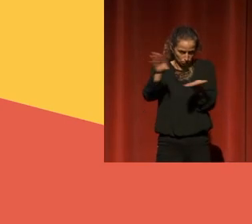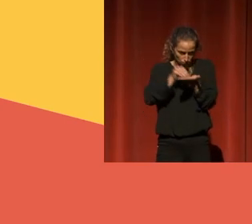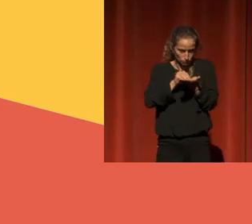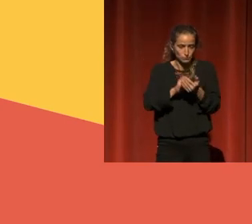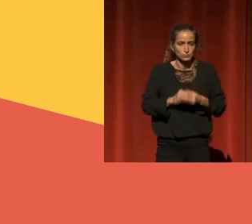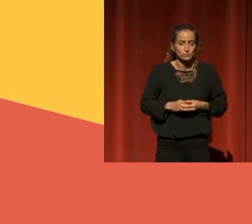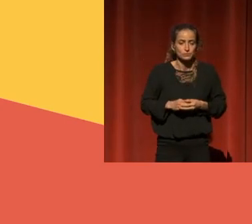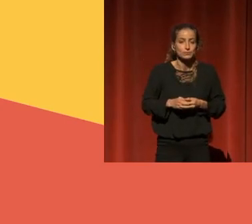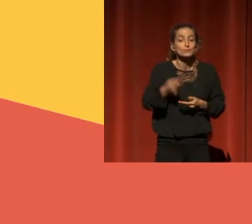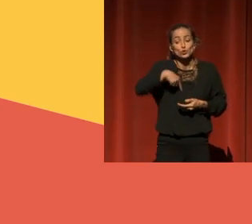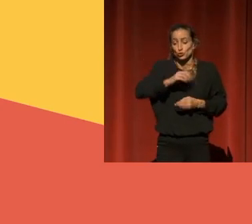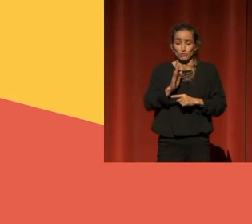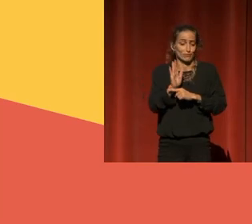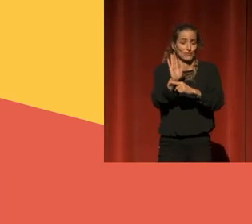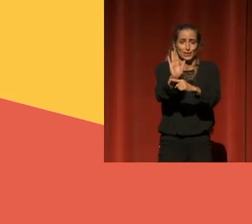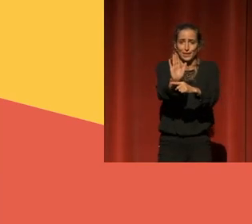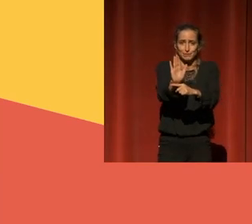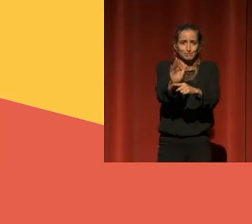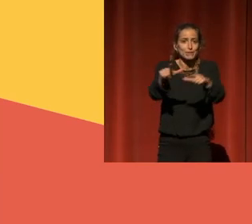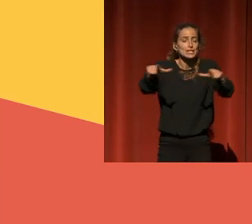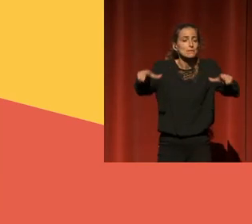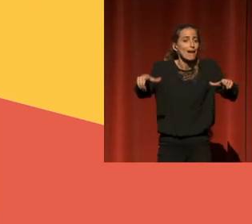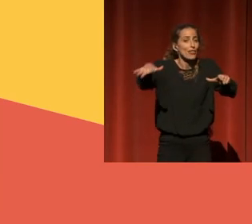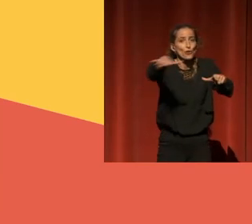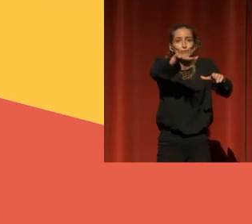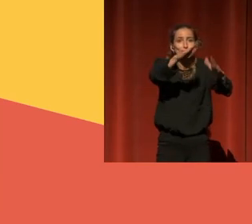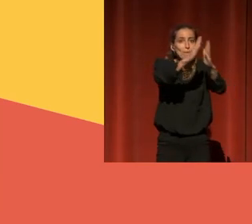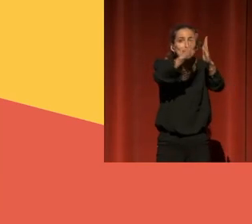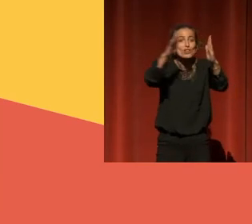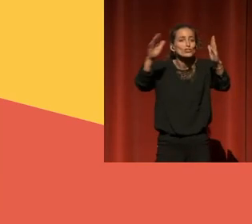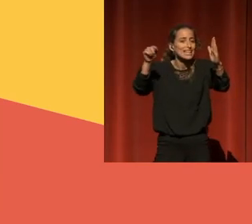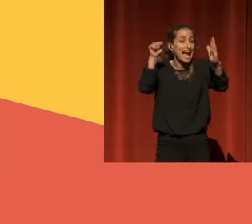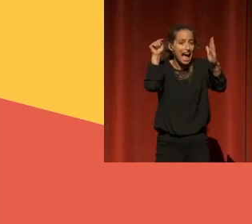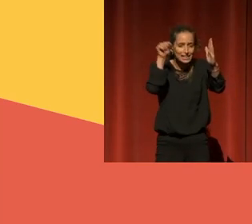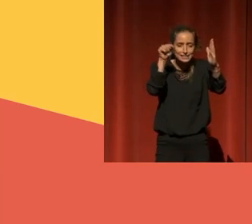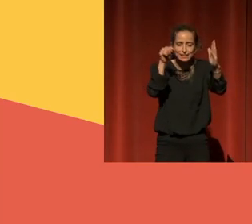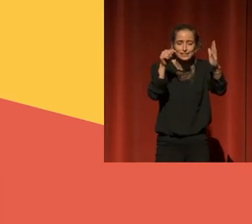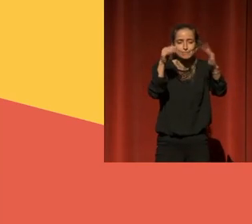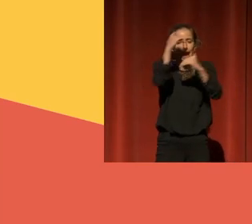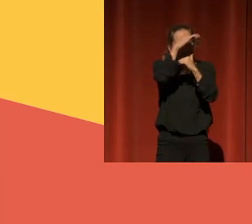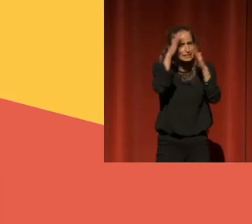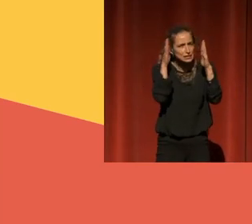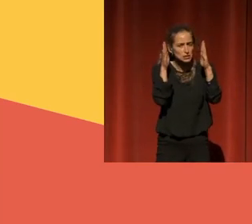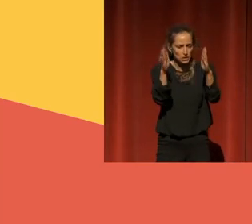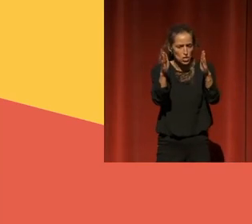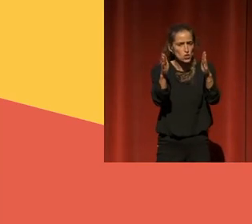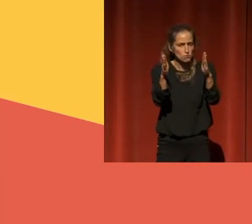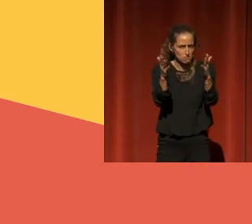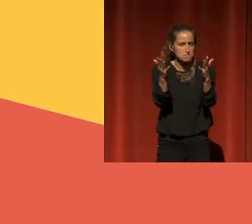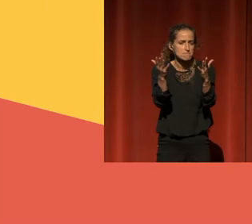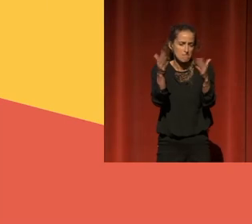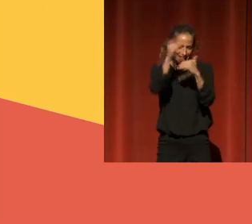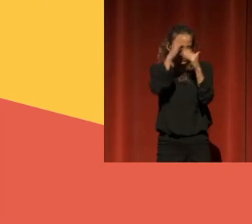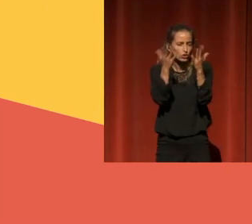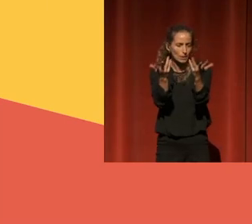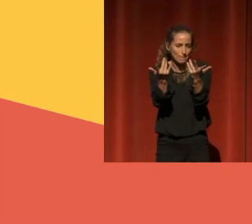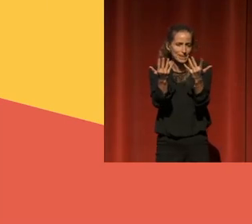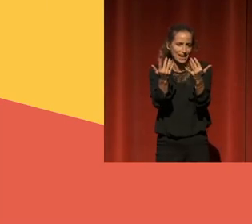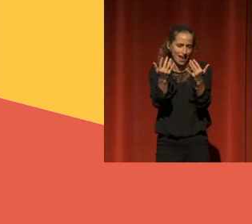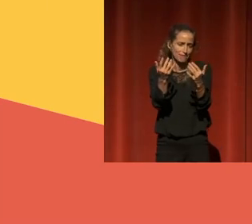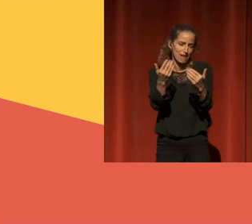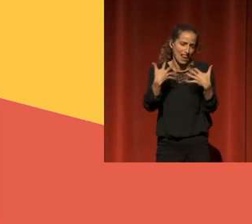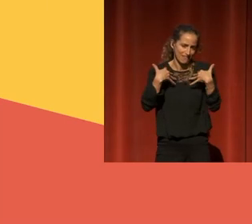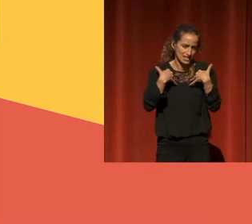la biblioteca como espacio para que sea un punto de atención temprana a la víctima